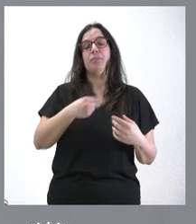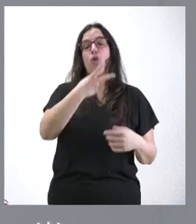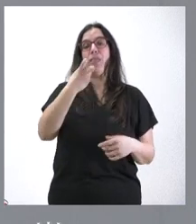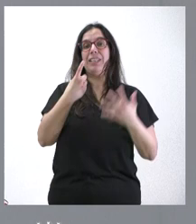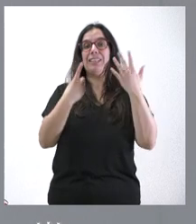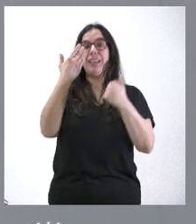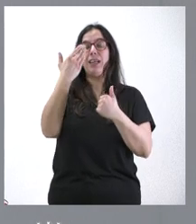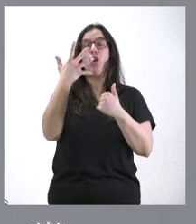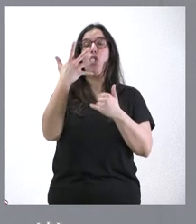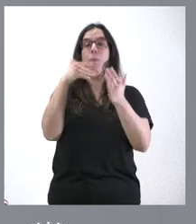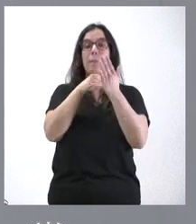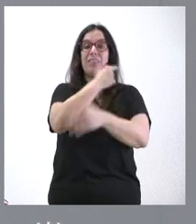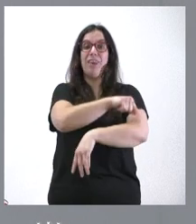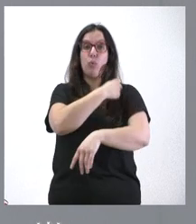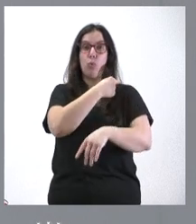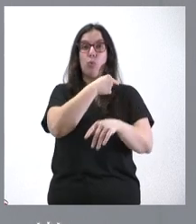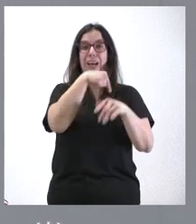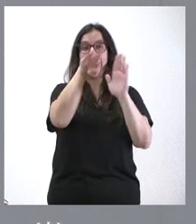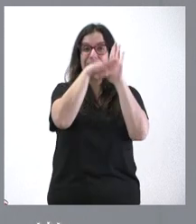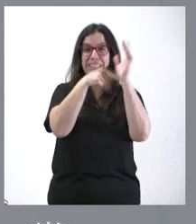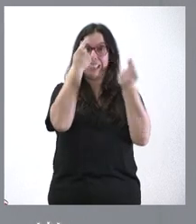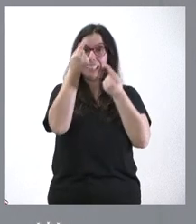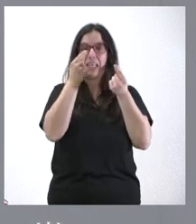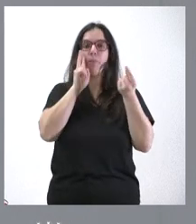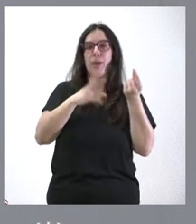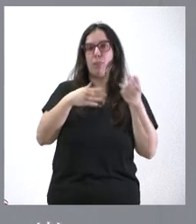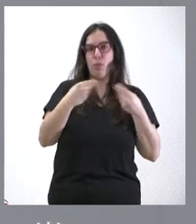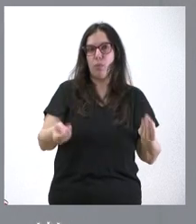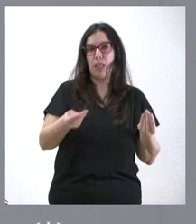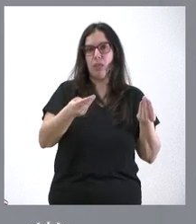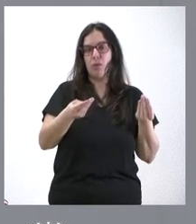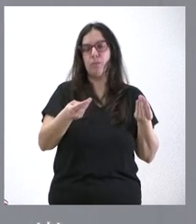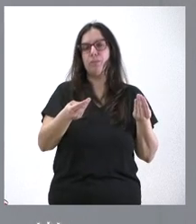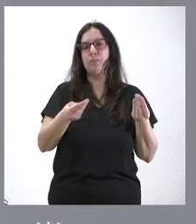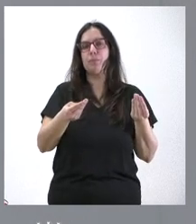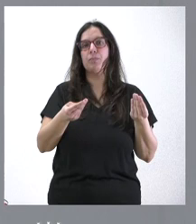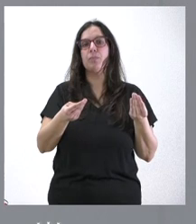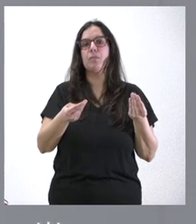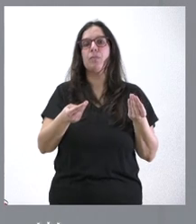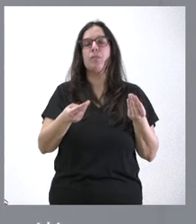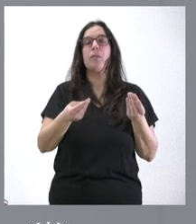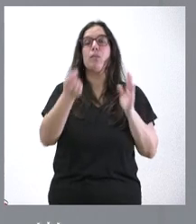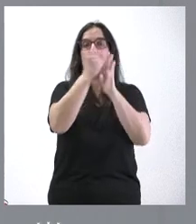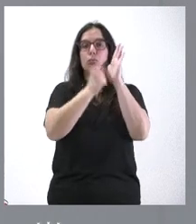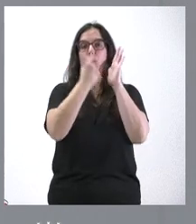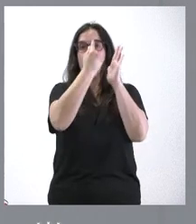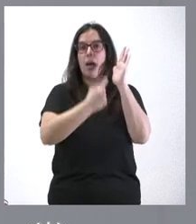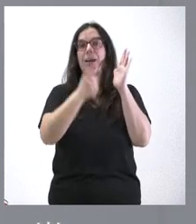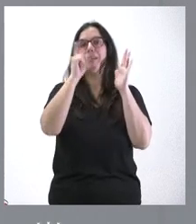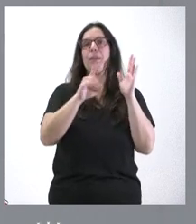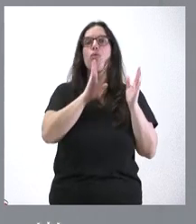65,000 vacunas es el que tienen ustedes en cada uno de esos puntos y además el destino de las